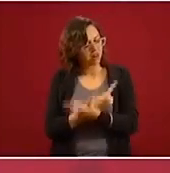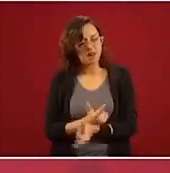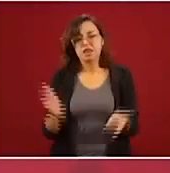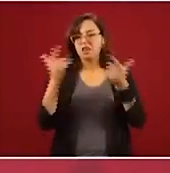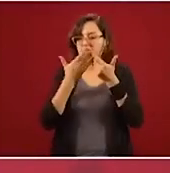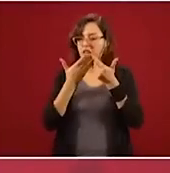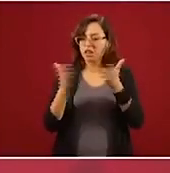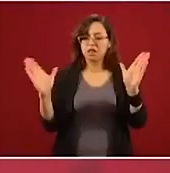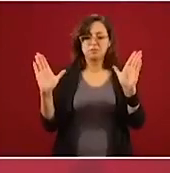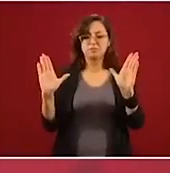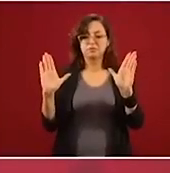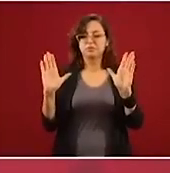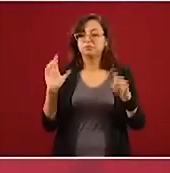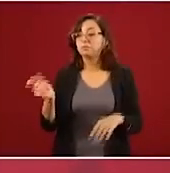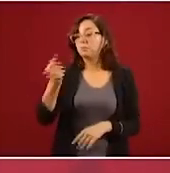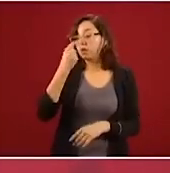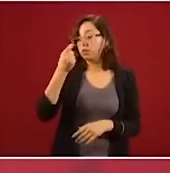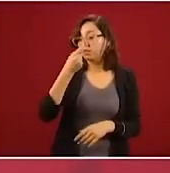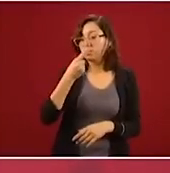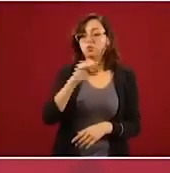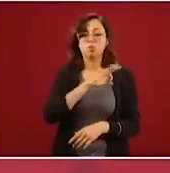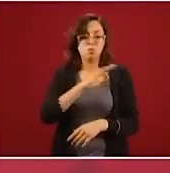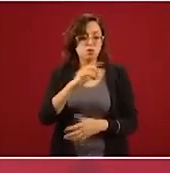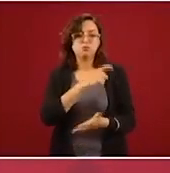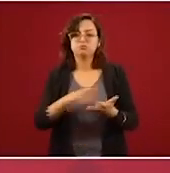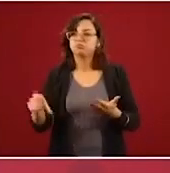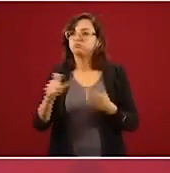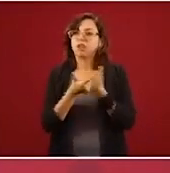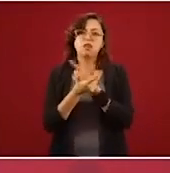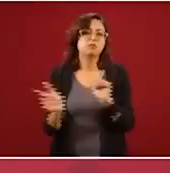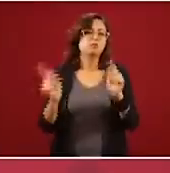para poder comprar los medicamentos en cualquier país